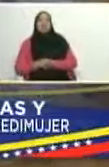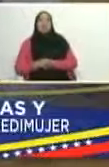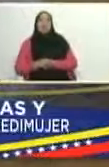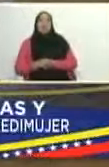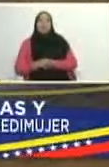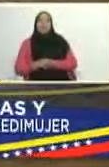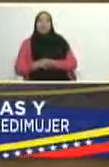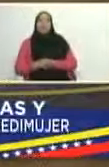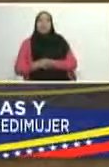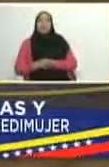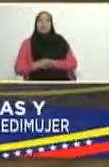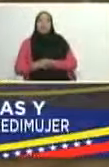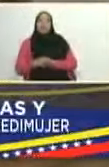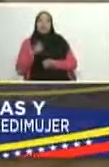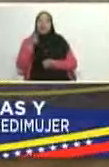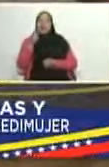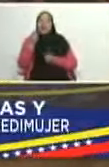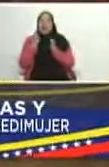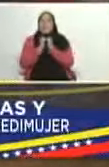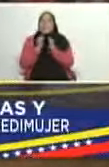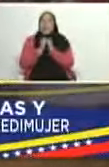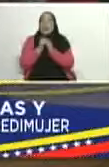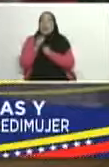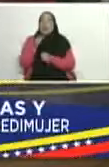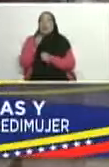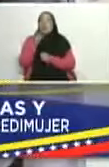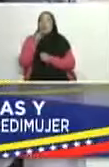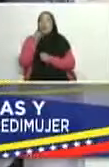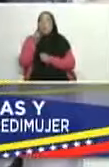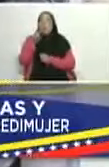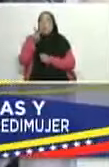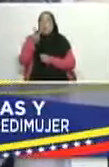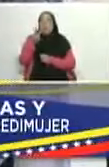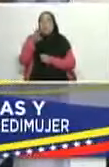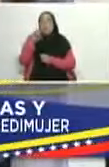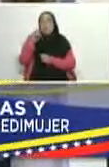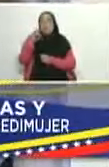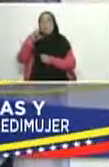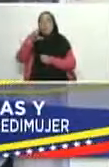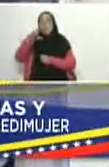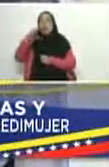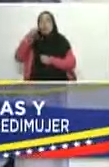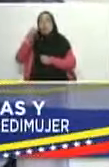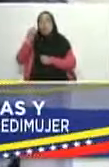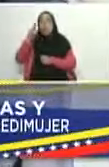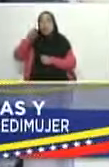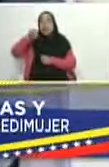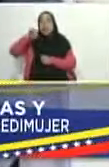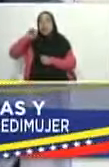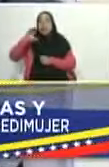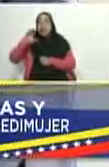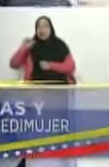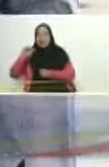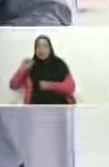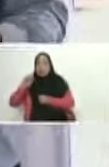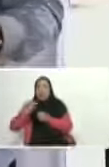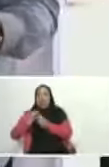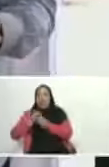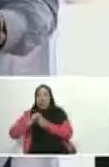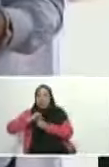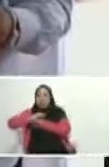Sí. ¿Qué, si quieres coger algo, ¿qué piedra es esto? Piedra volcánica. O sea que esta piedra lo pone a uno volcánico, pues.